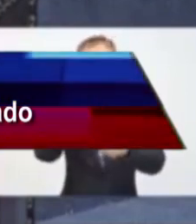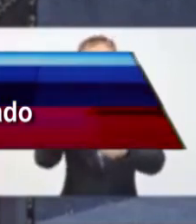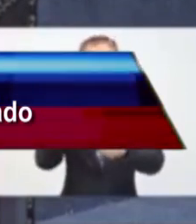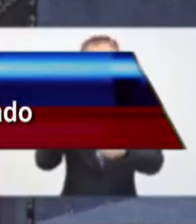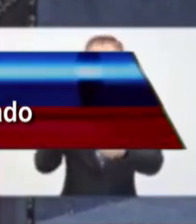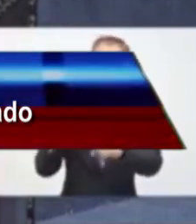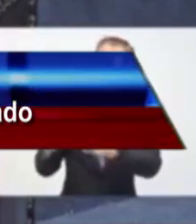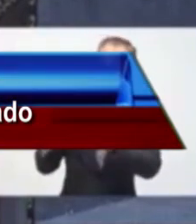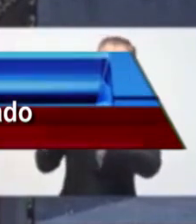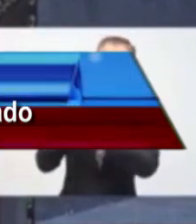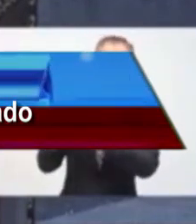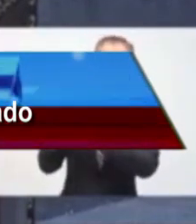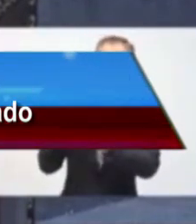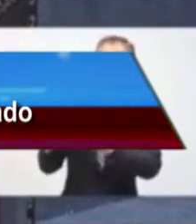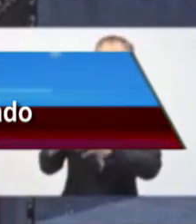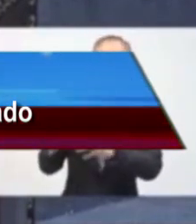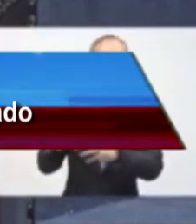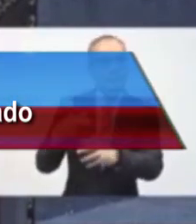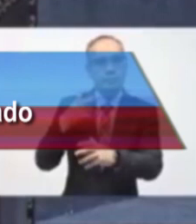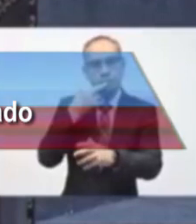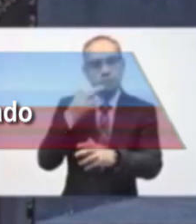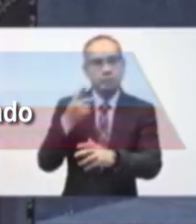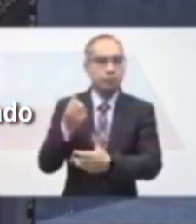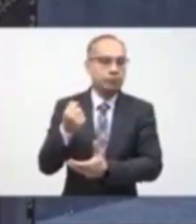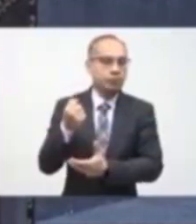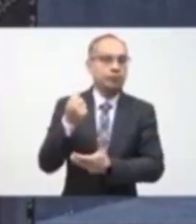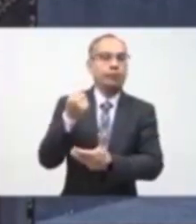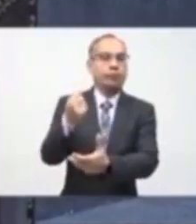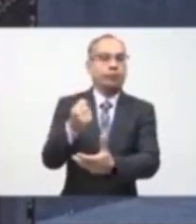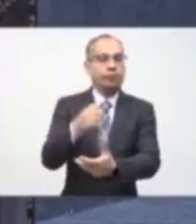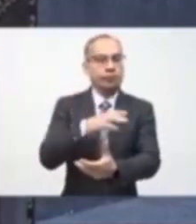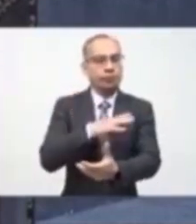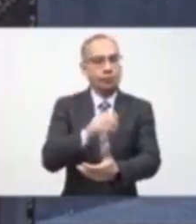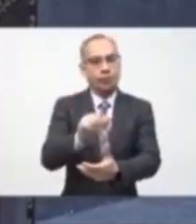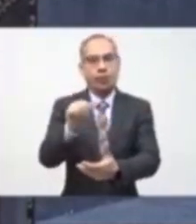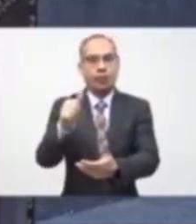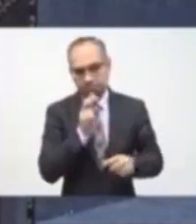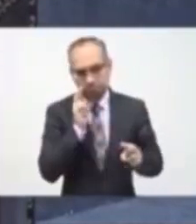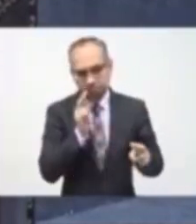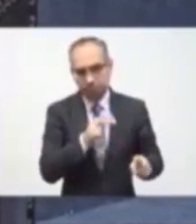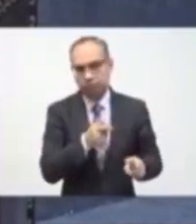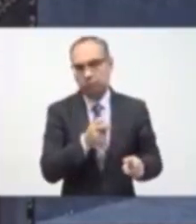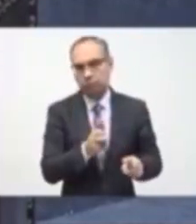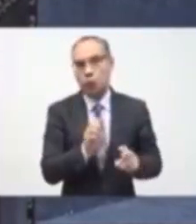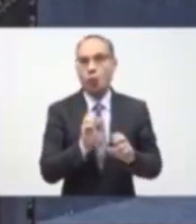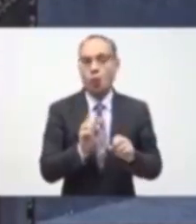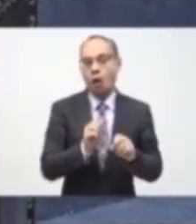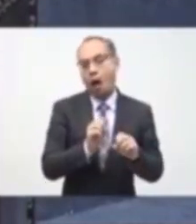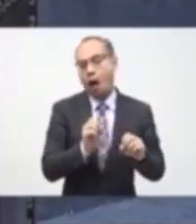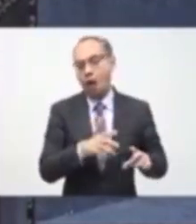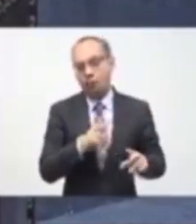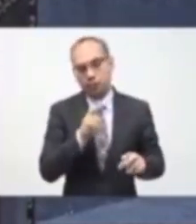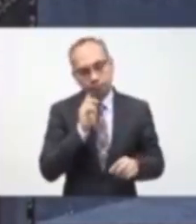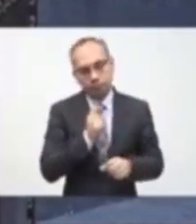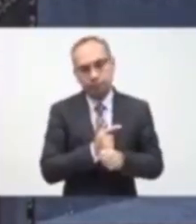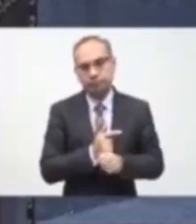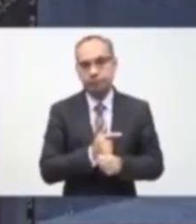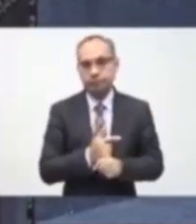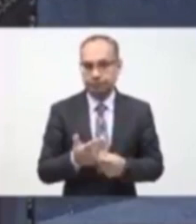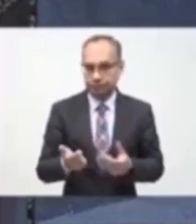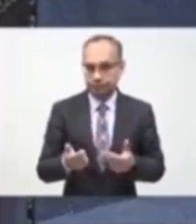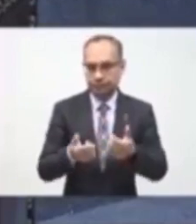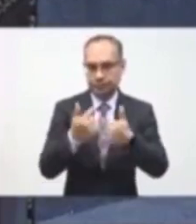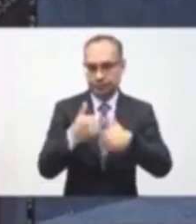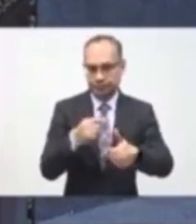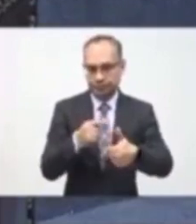diputada Erika Rodríguez Hernández citó a las diputadas y diputados a la sesión ordinaria número 107 para este miércoles 14